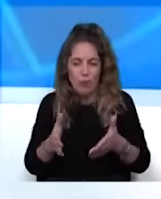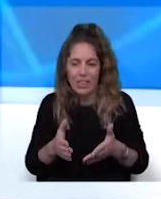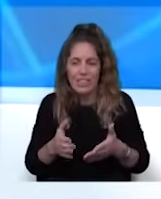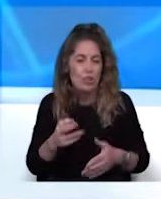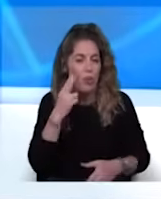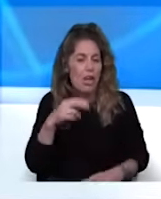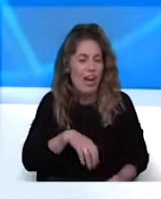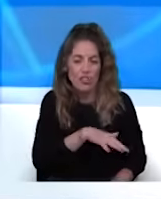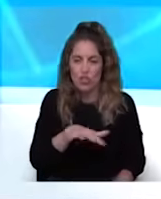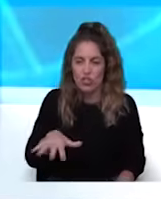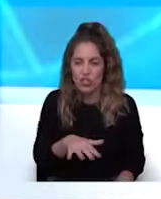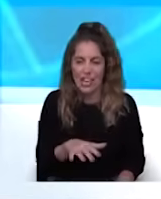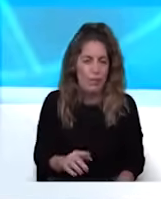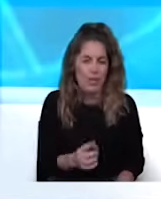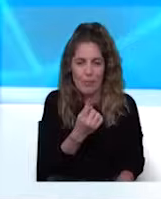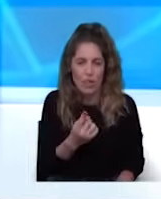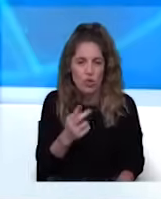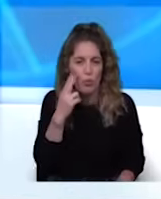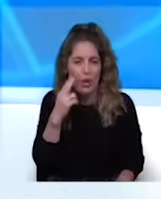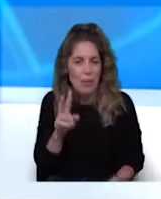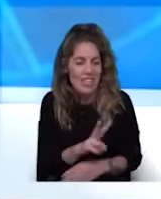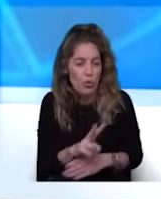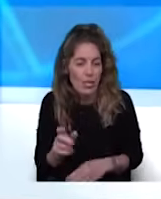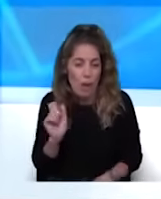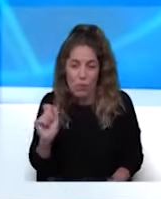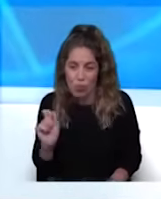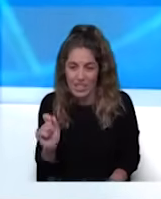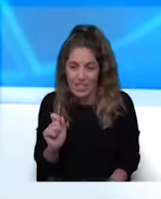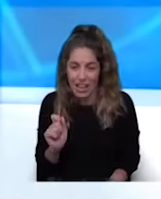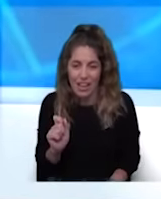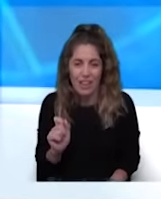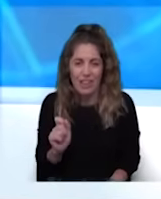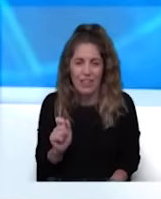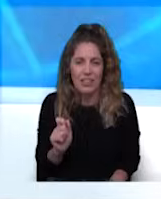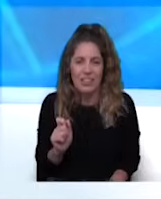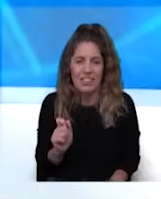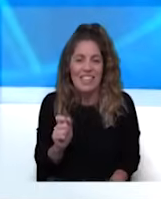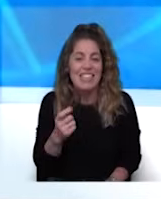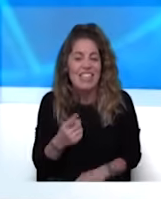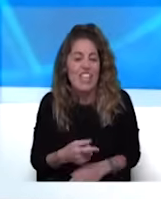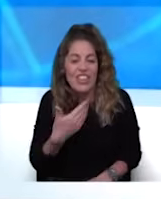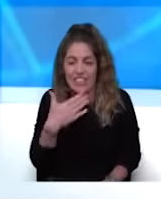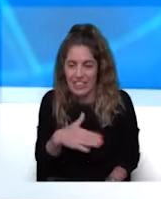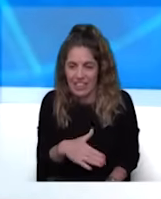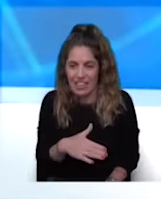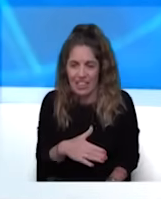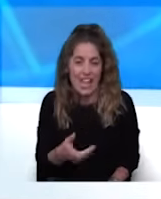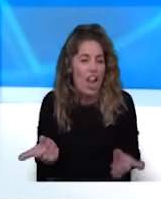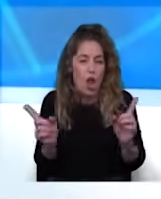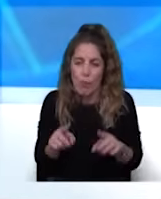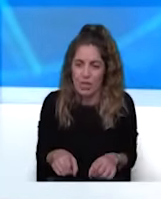social de primer orden es un problema de seguridad pública a ver se debe entender que es lo